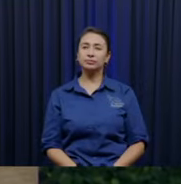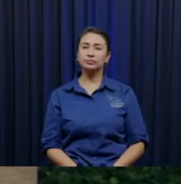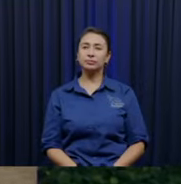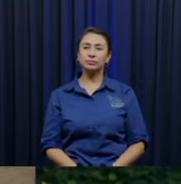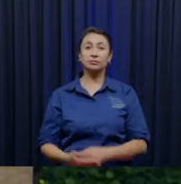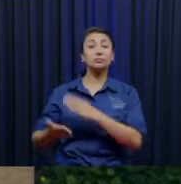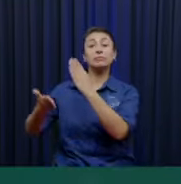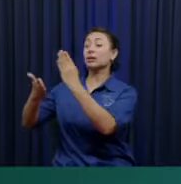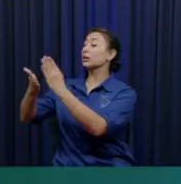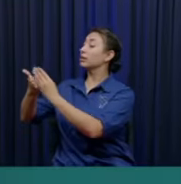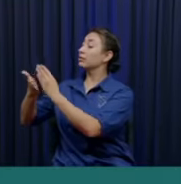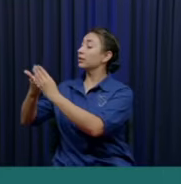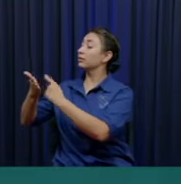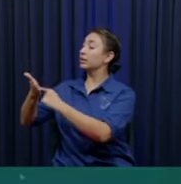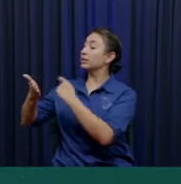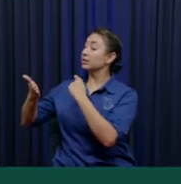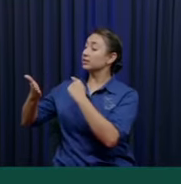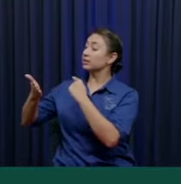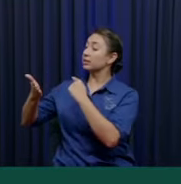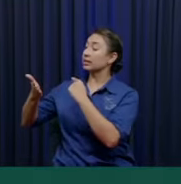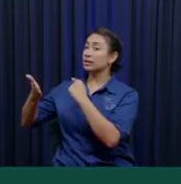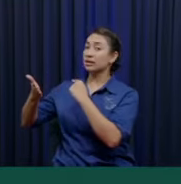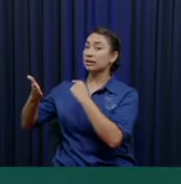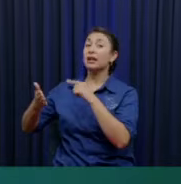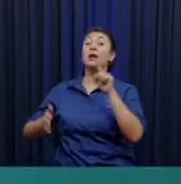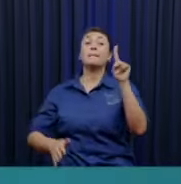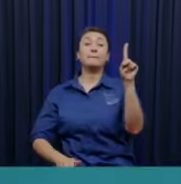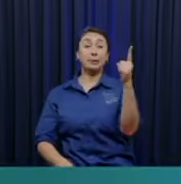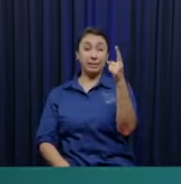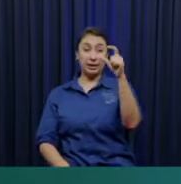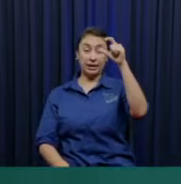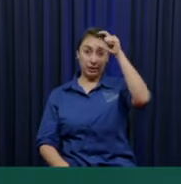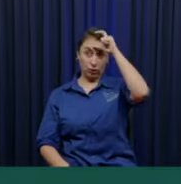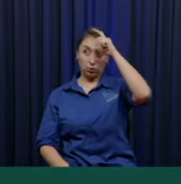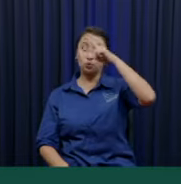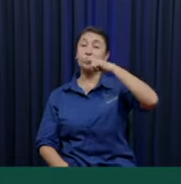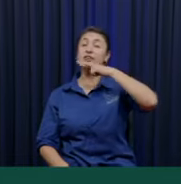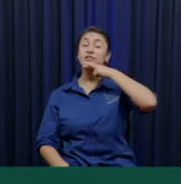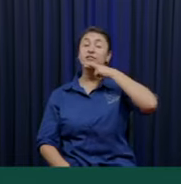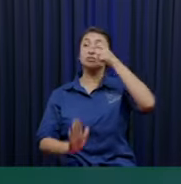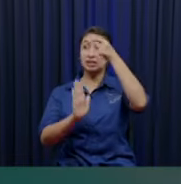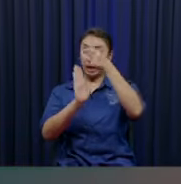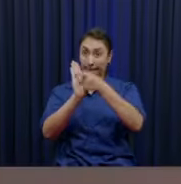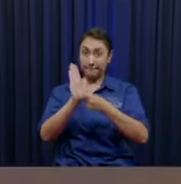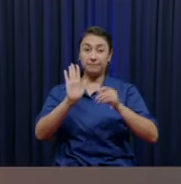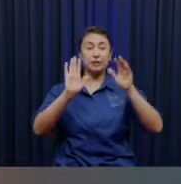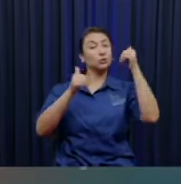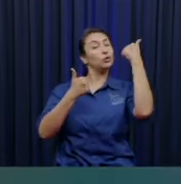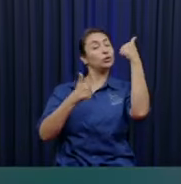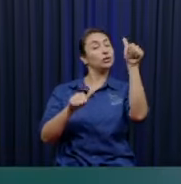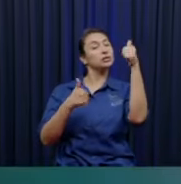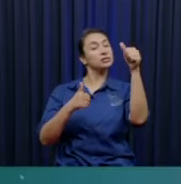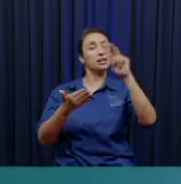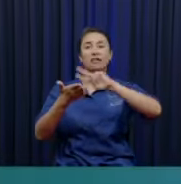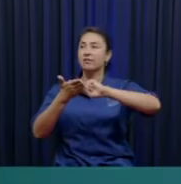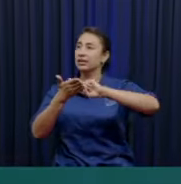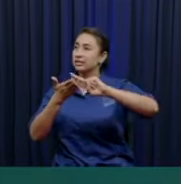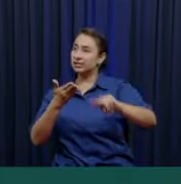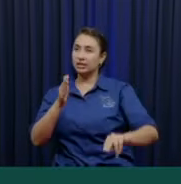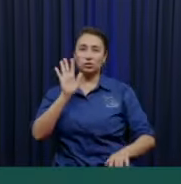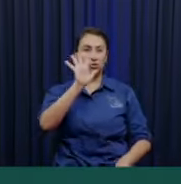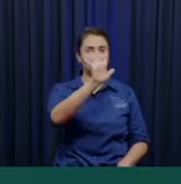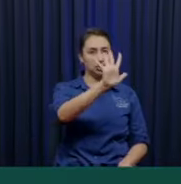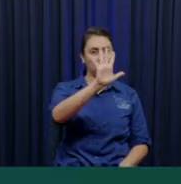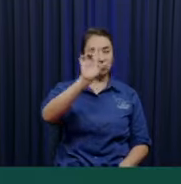aquí os digo un misterio: no todos dormiremos. Y qué gran